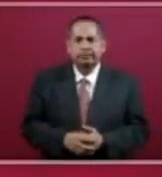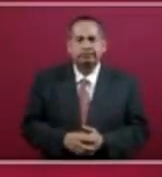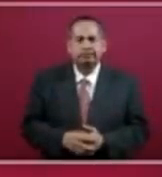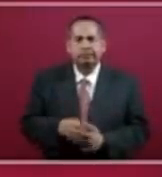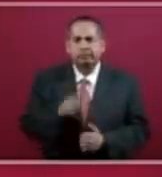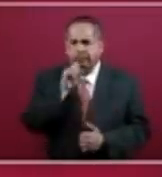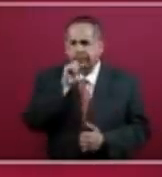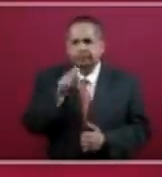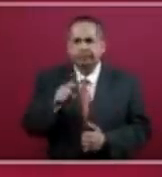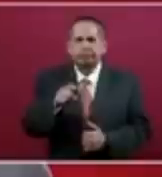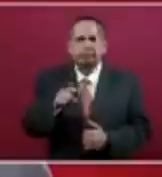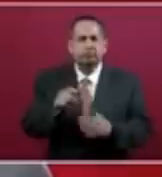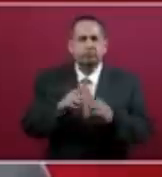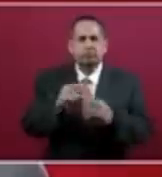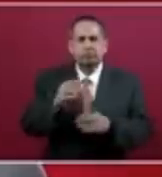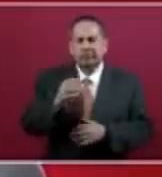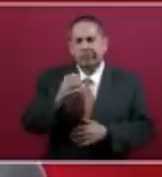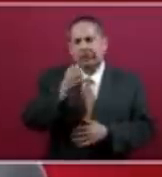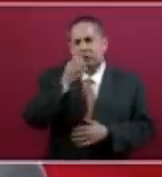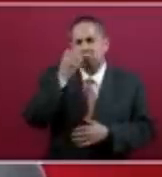en escuelas,